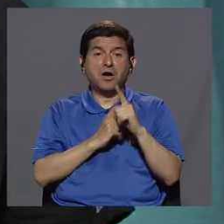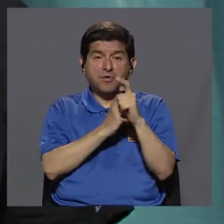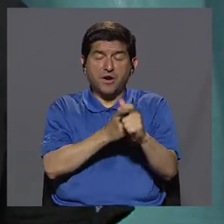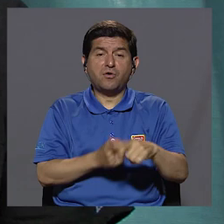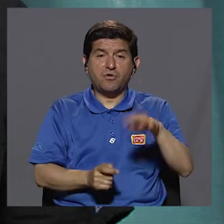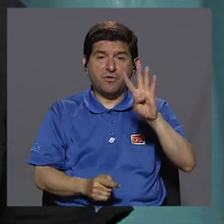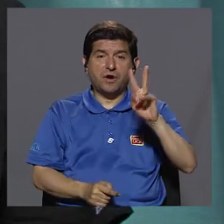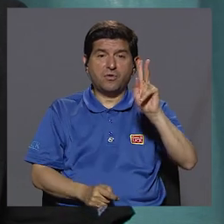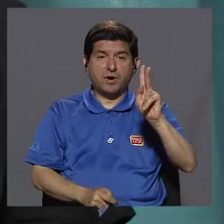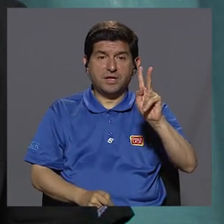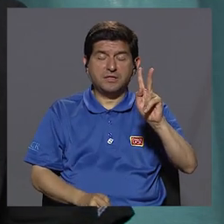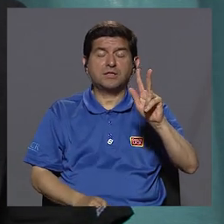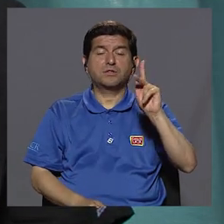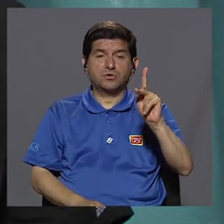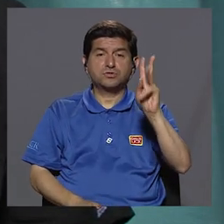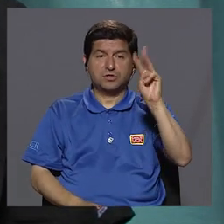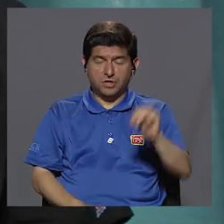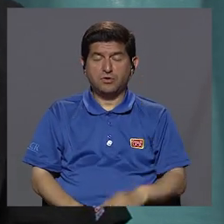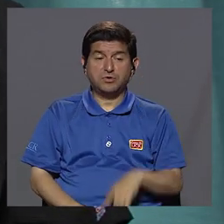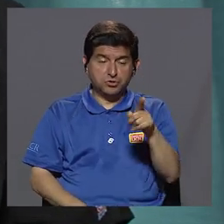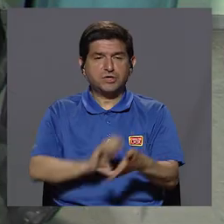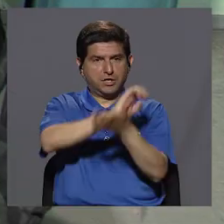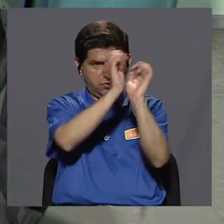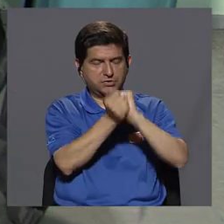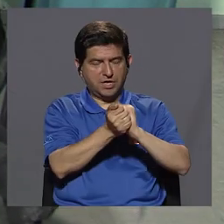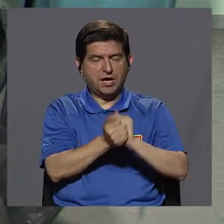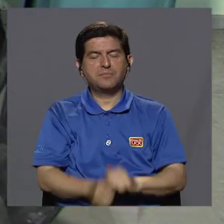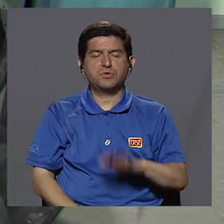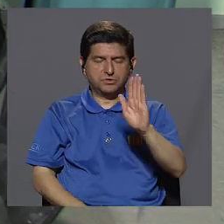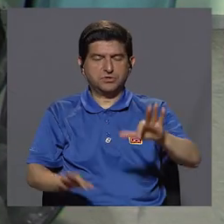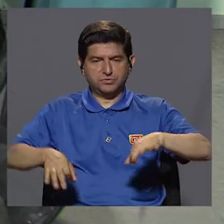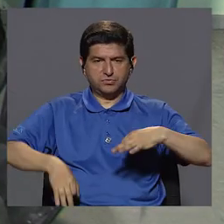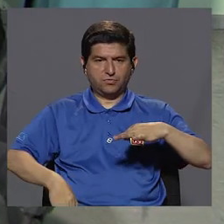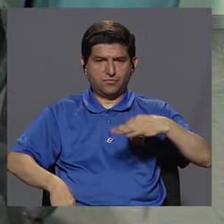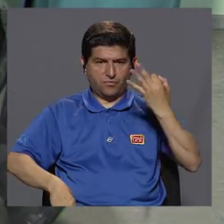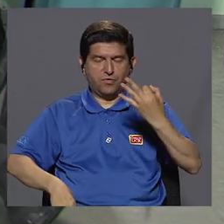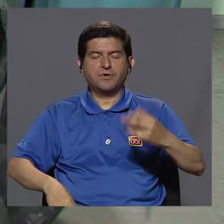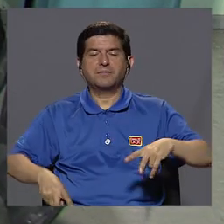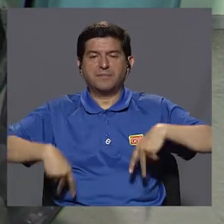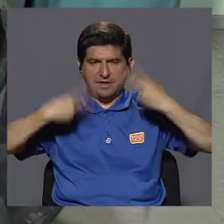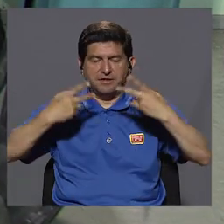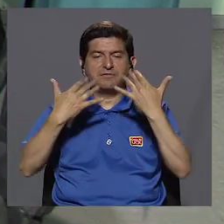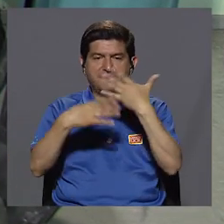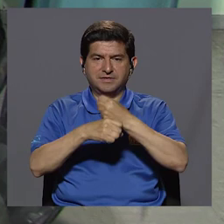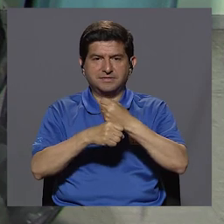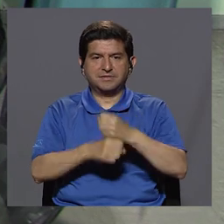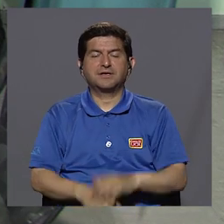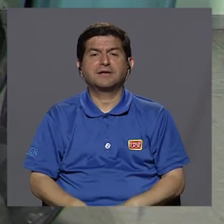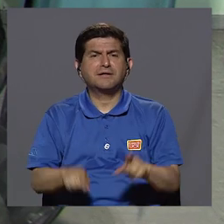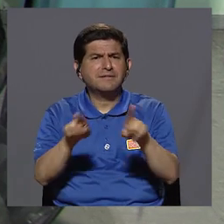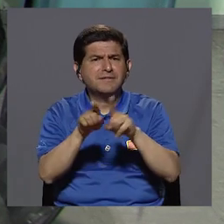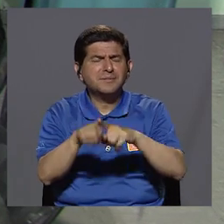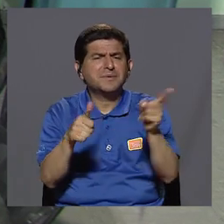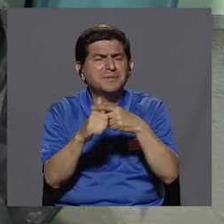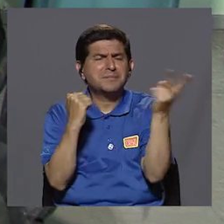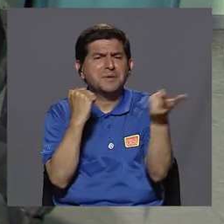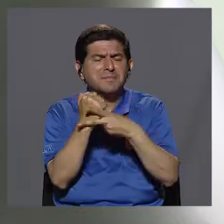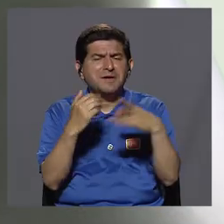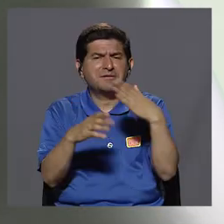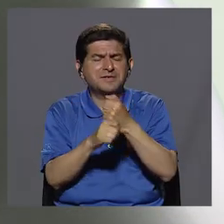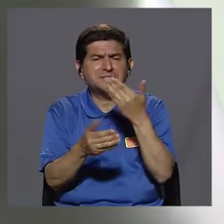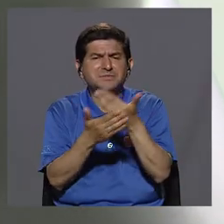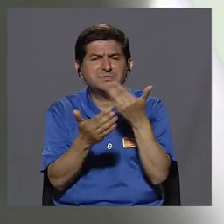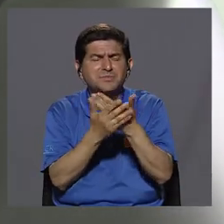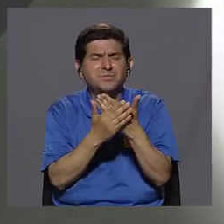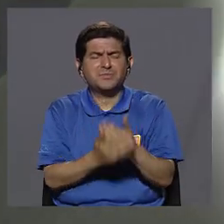cardíaca y a una serie de cambios en su estilo de vida me preguntaba yo también por ejemplo para hacerse una prueba esfuerzo la por primera vez